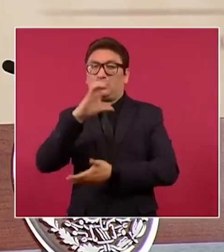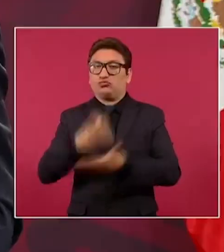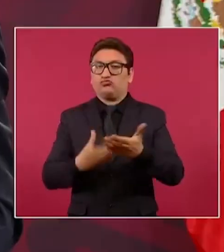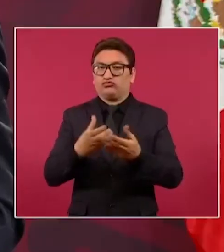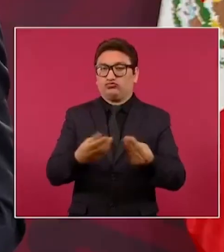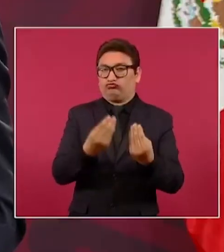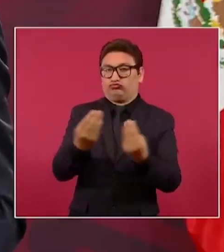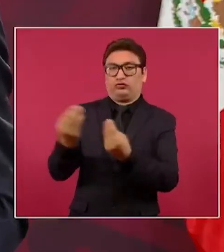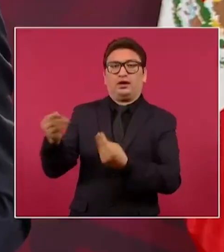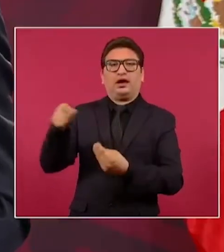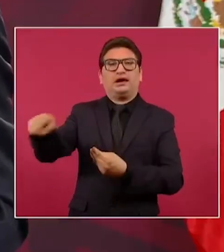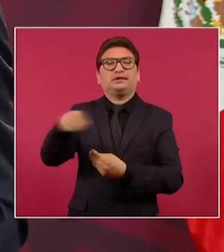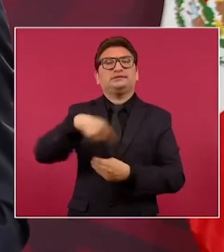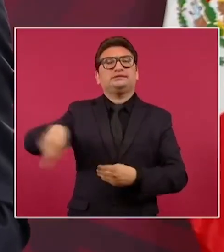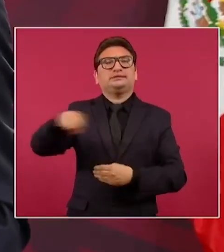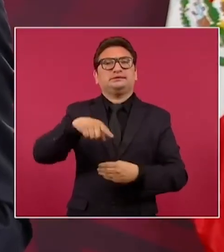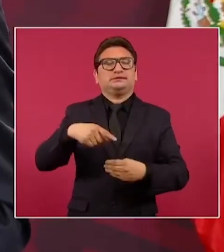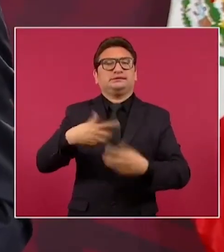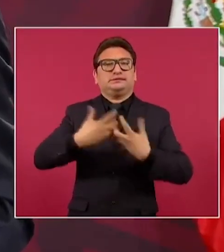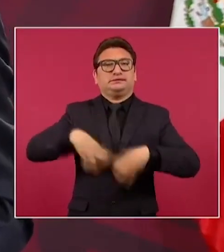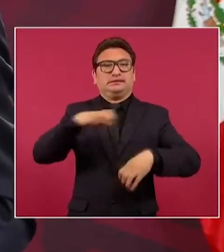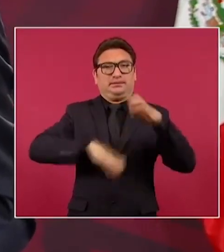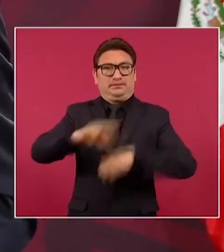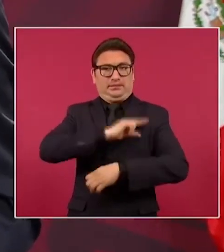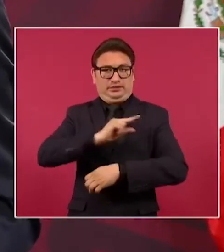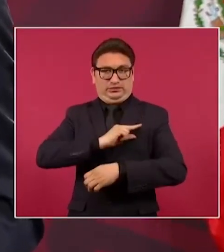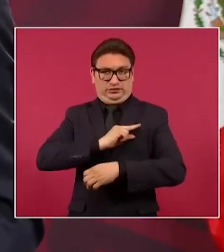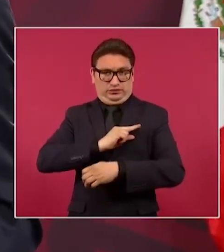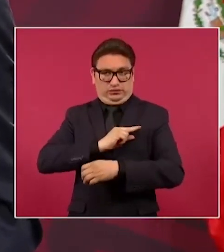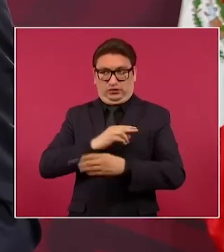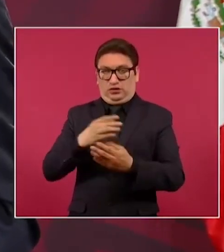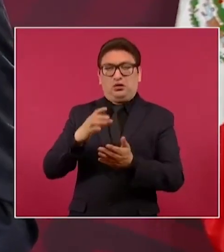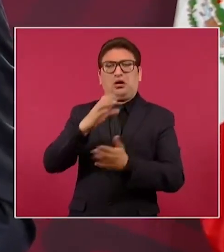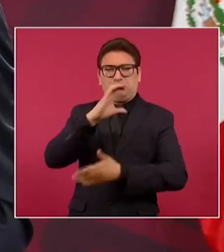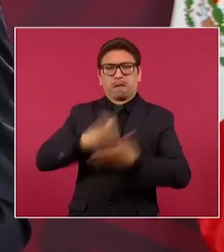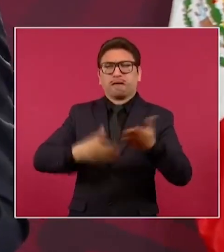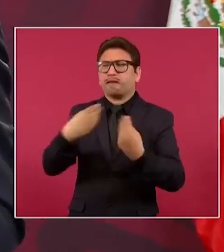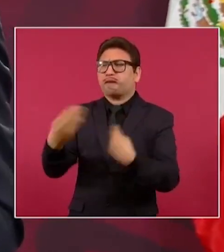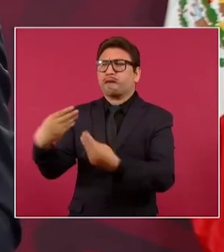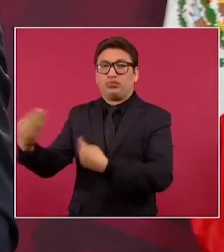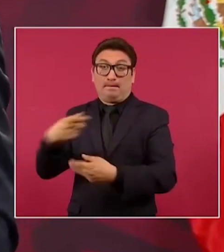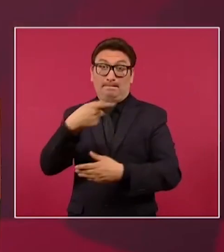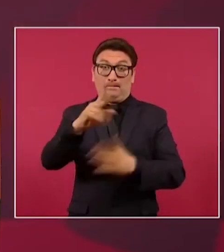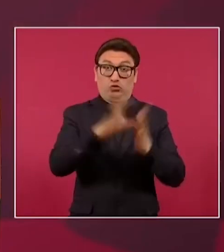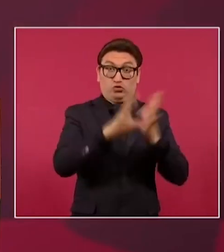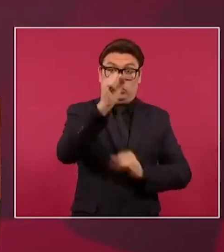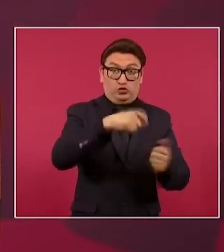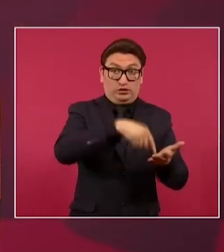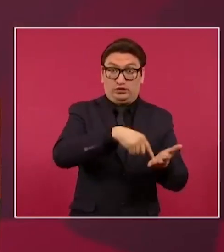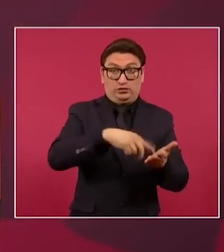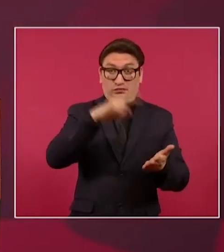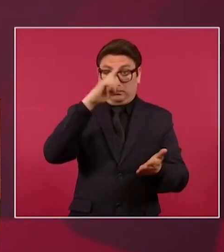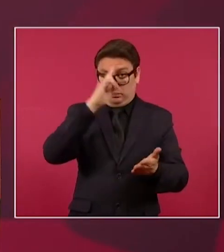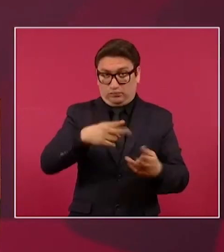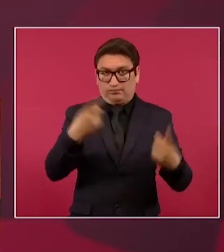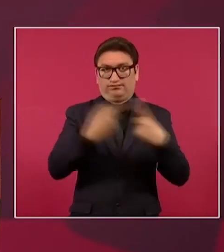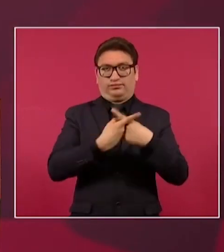empresas particulares, cuando estaba prohibido por la Constitución, para generar energía